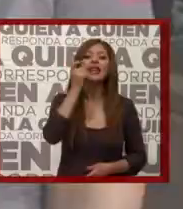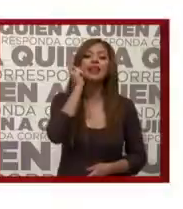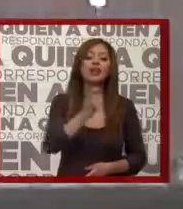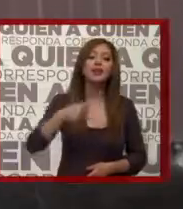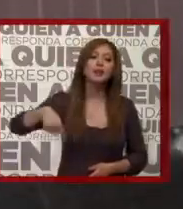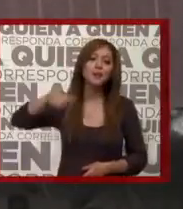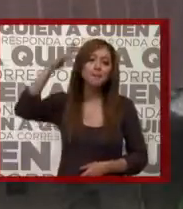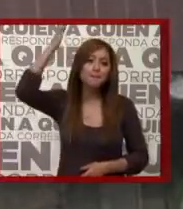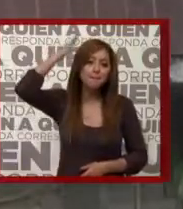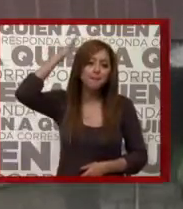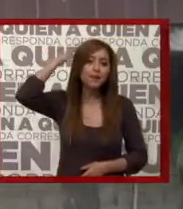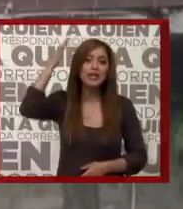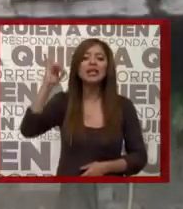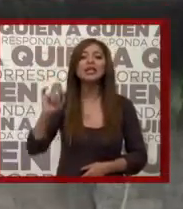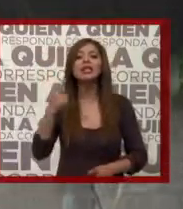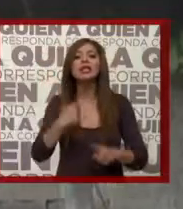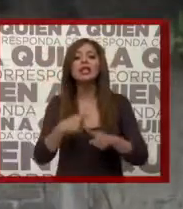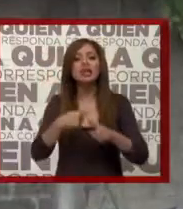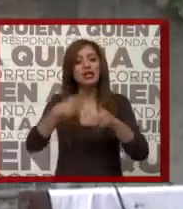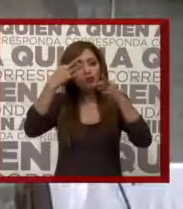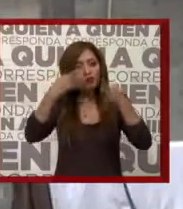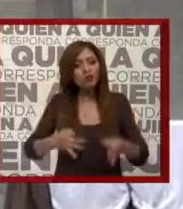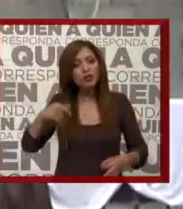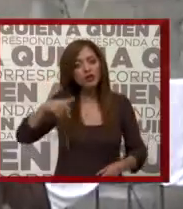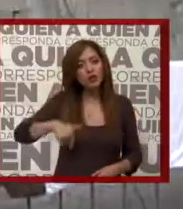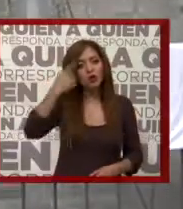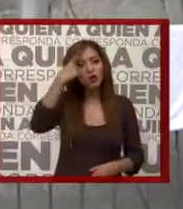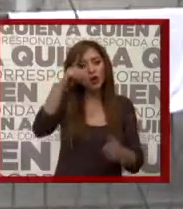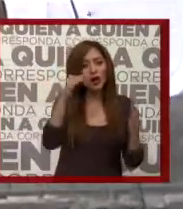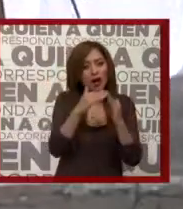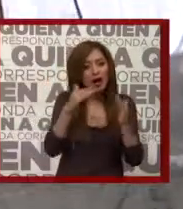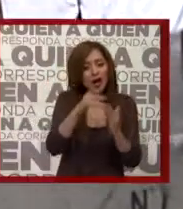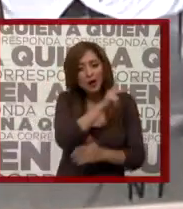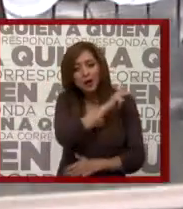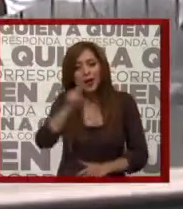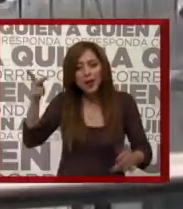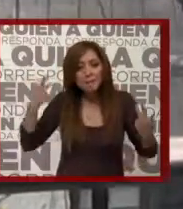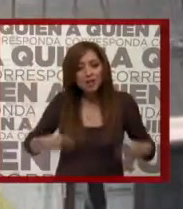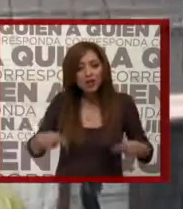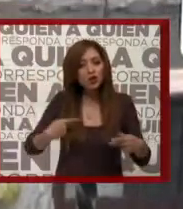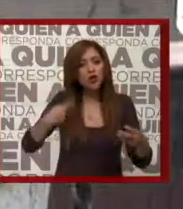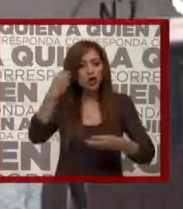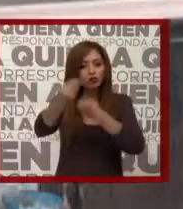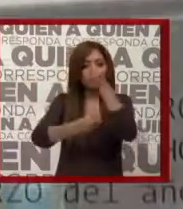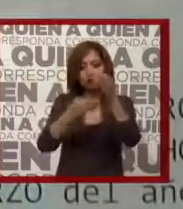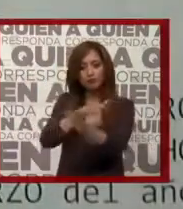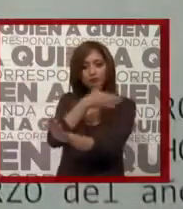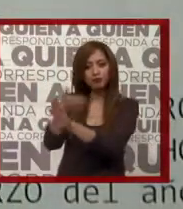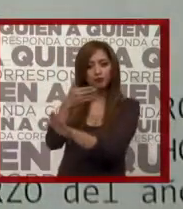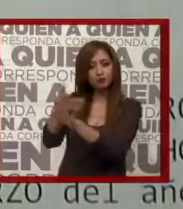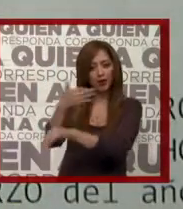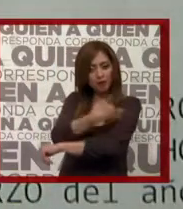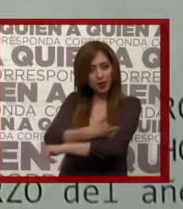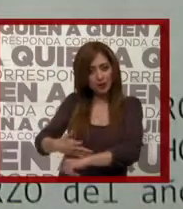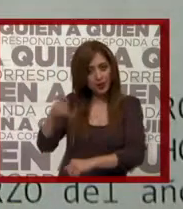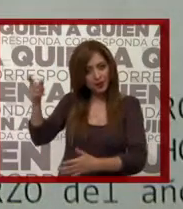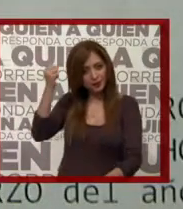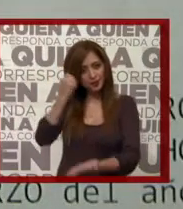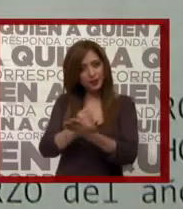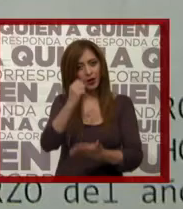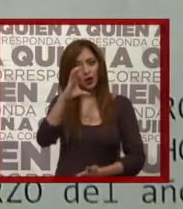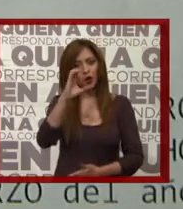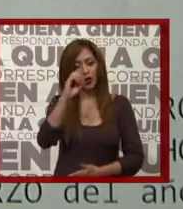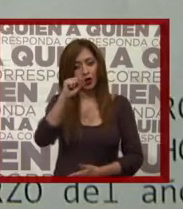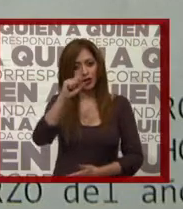autoridad determine quién es el dueño de esta casa, donde los habitantes están en contra de ella. A Quien Corresponda,